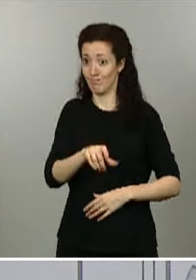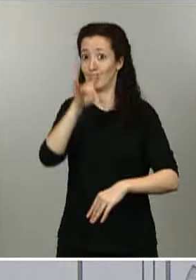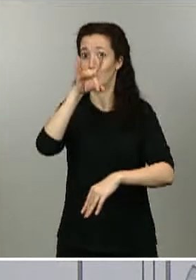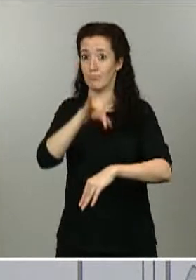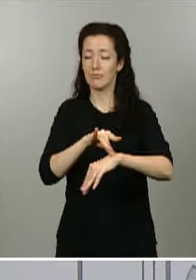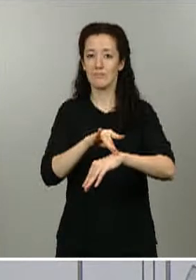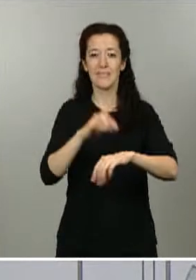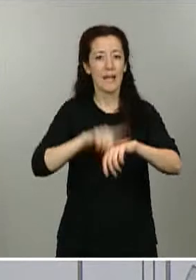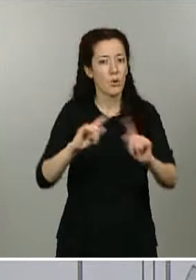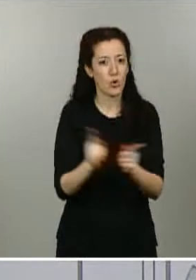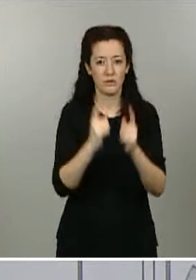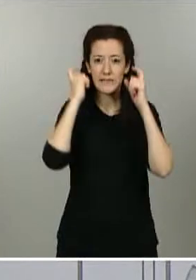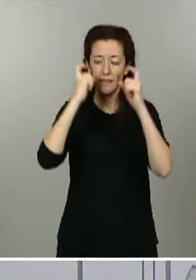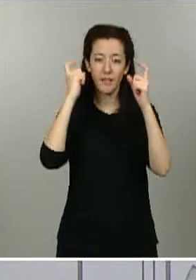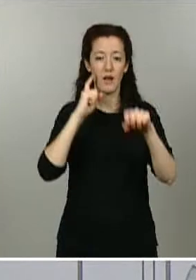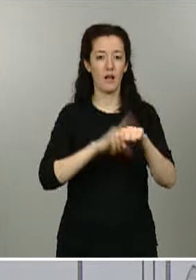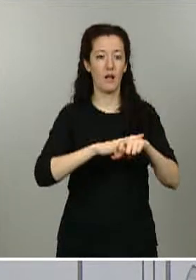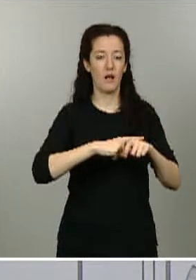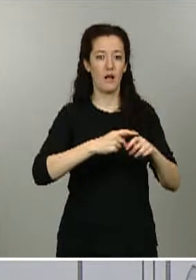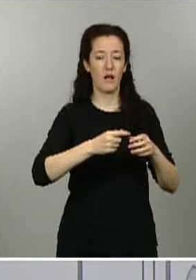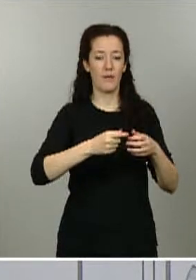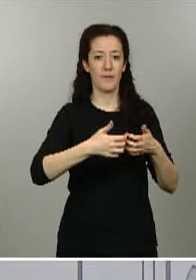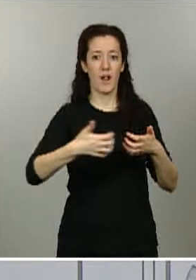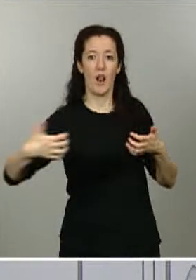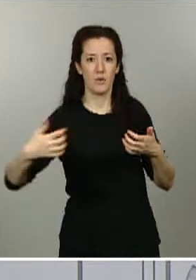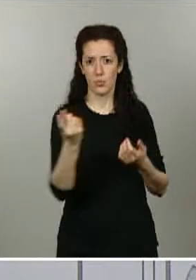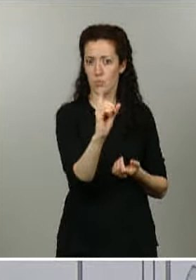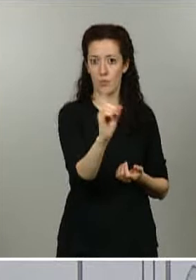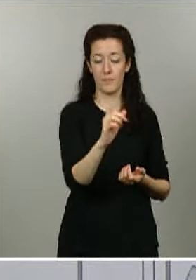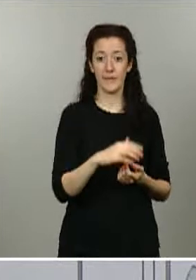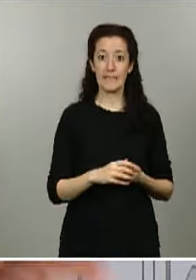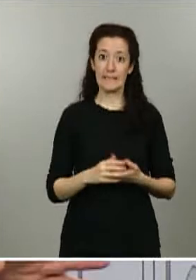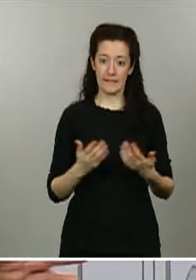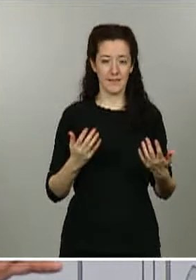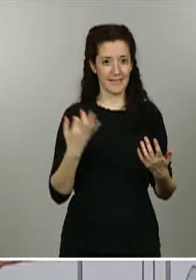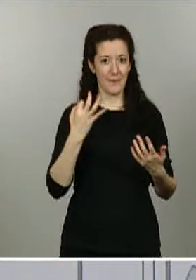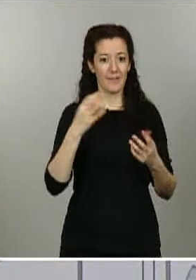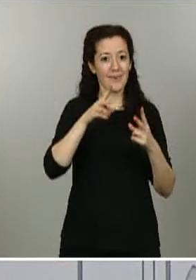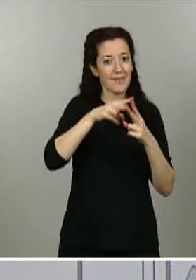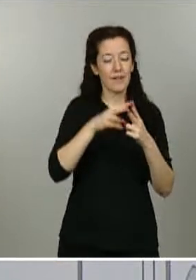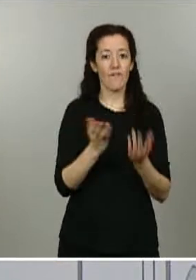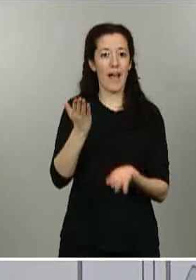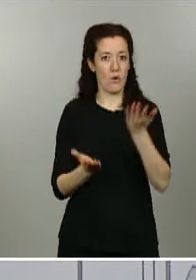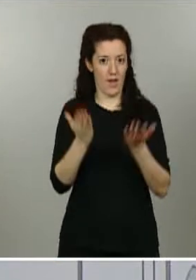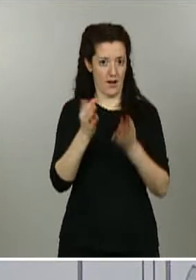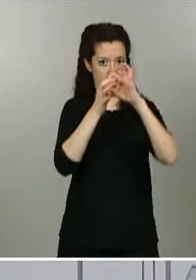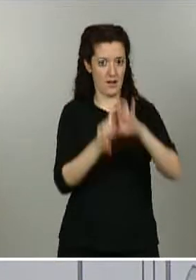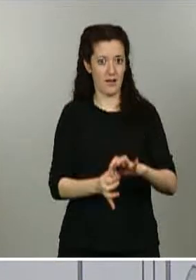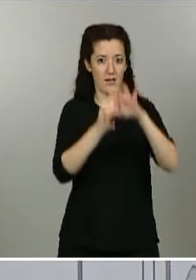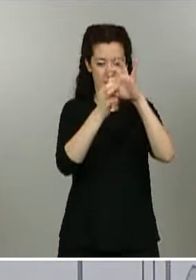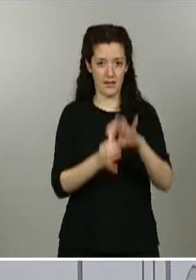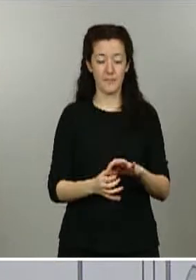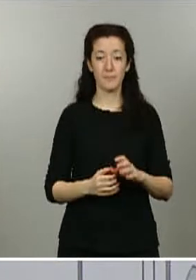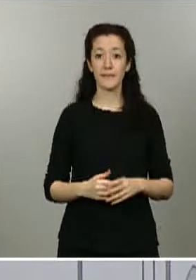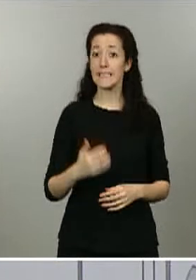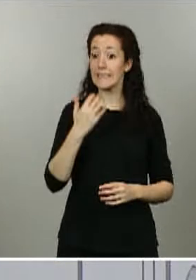los ingresos en UCI con el número de nuevos casos, podemos estar cometiendo un error. Si ahora mismo no apareciera ningún caso nuevo, los